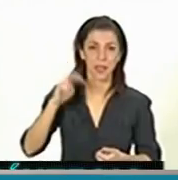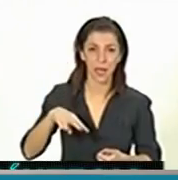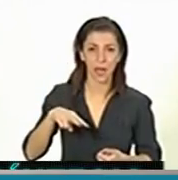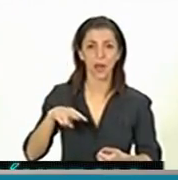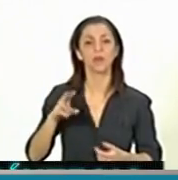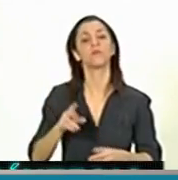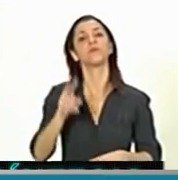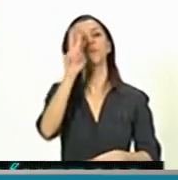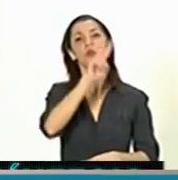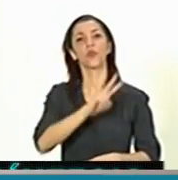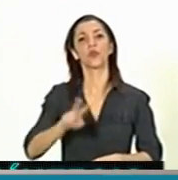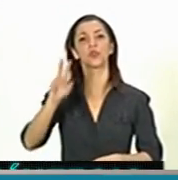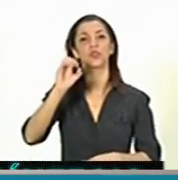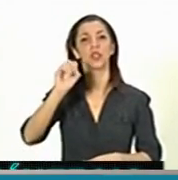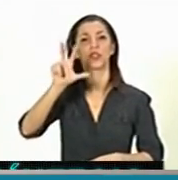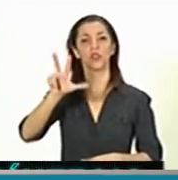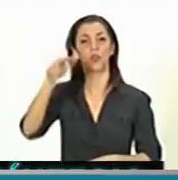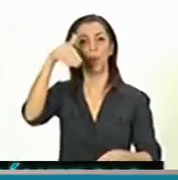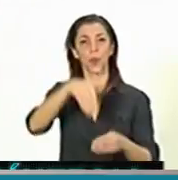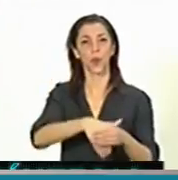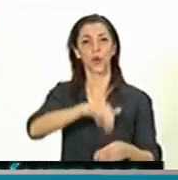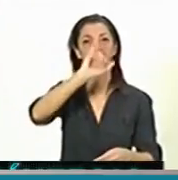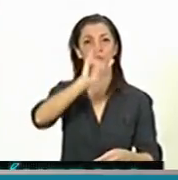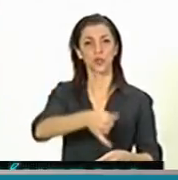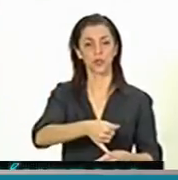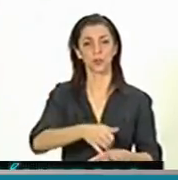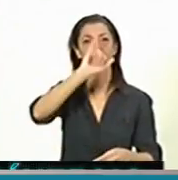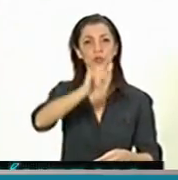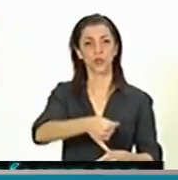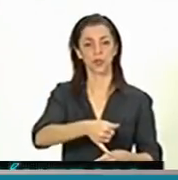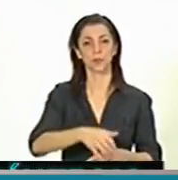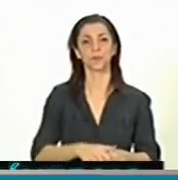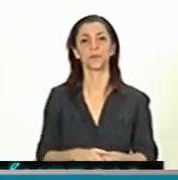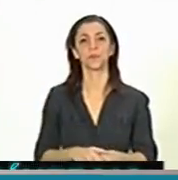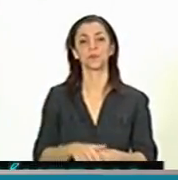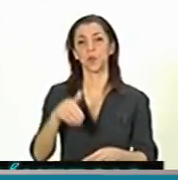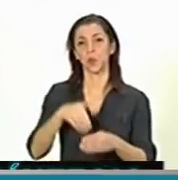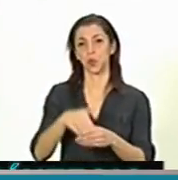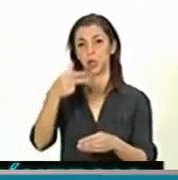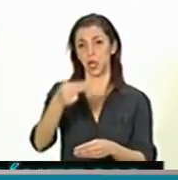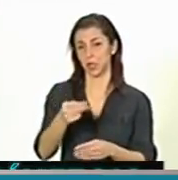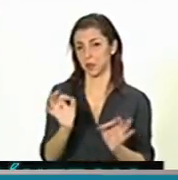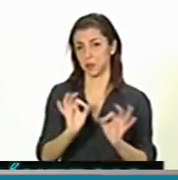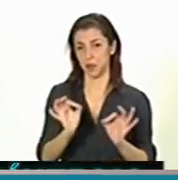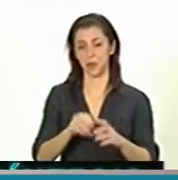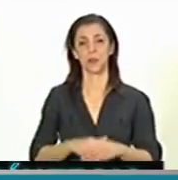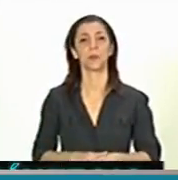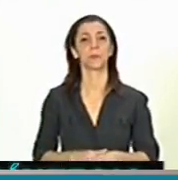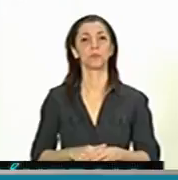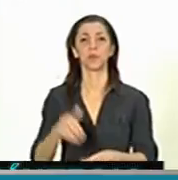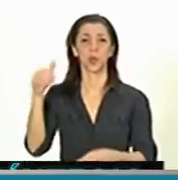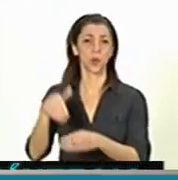mató, la asesinó. Pero detrás de Brisa hay muchísimos casos en la República